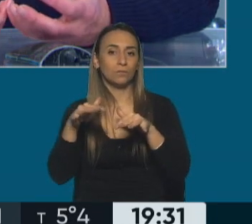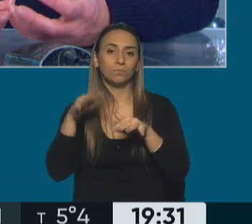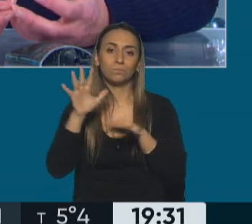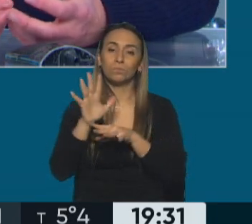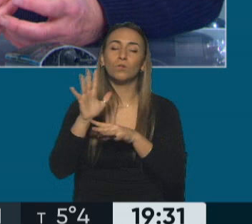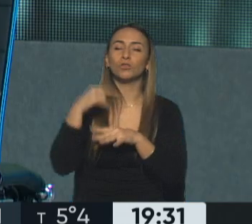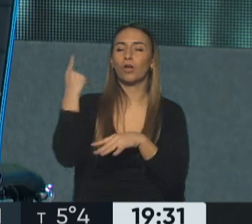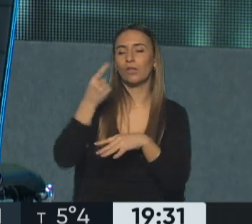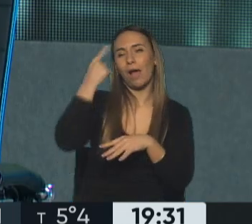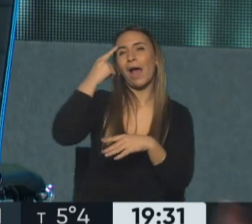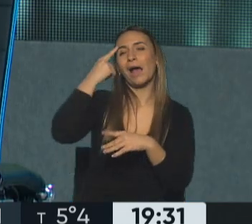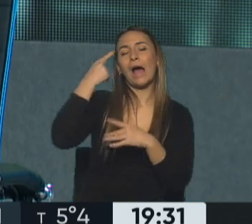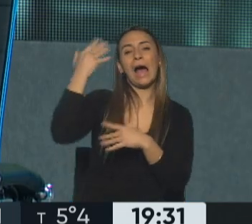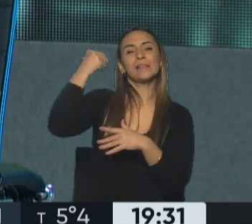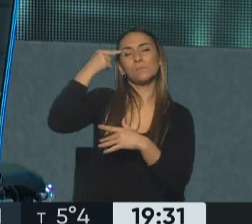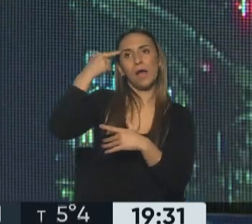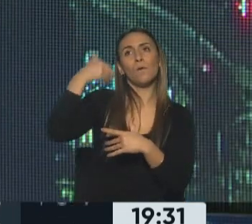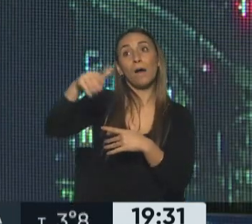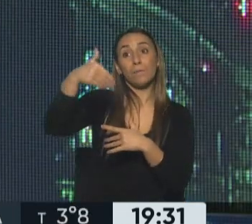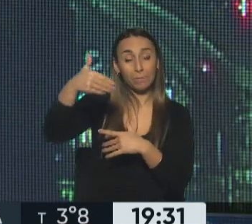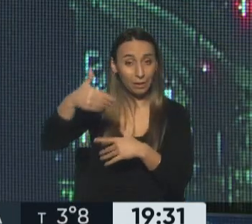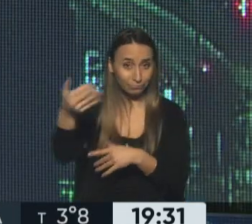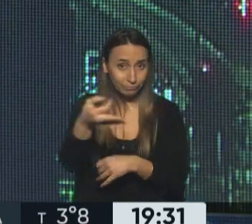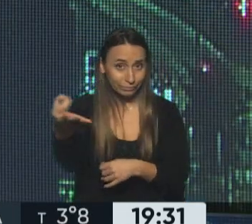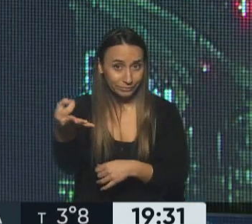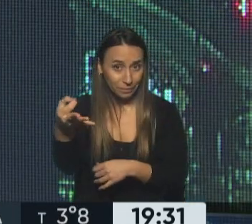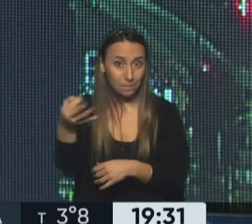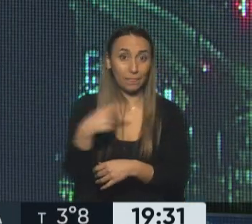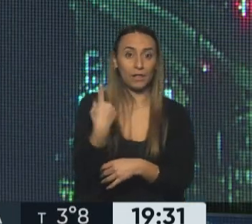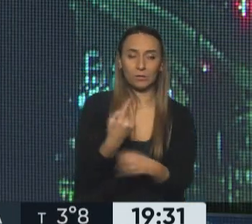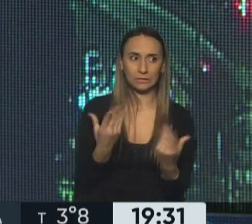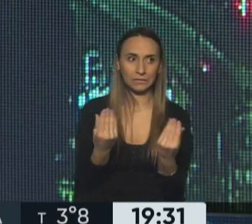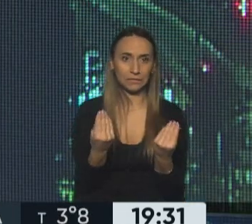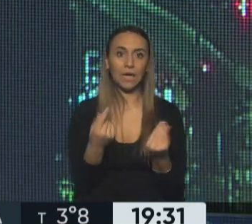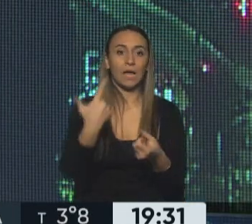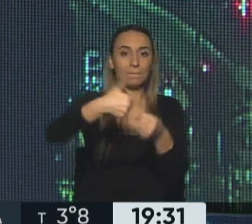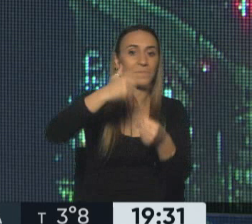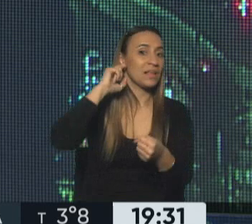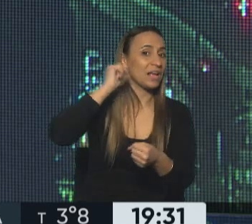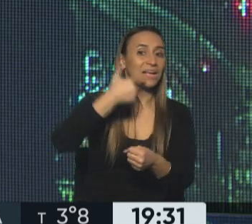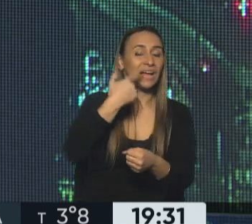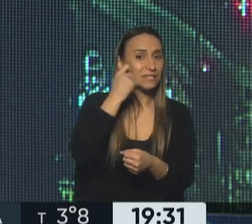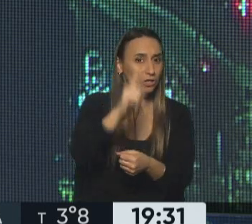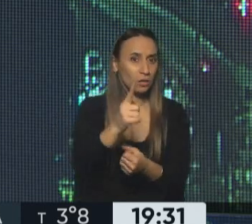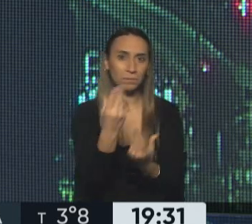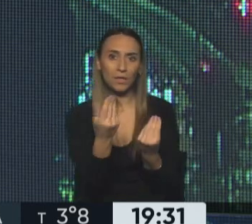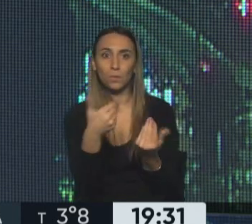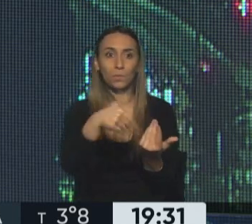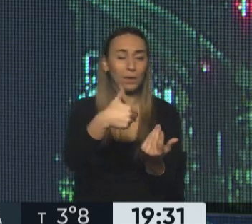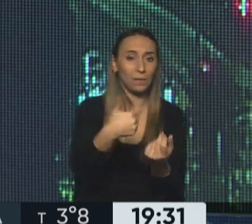autocumplida. Ante el temor de que falte gasoil, empieza